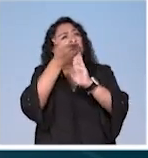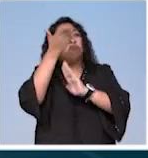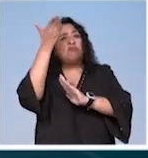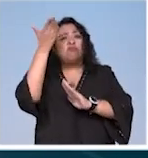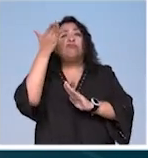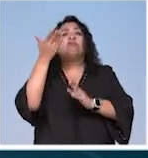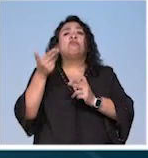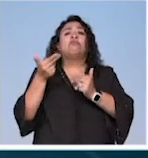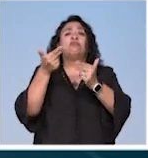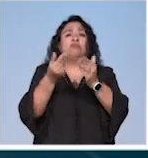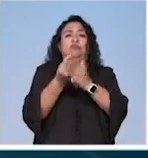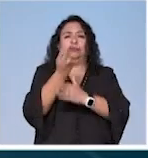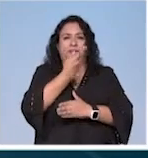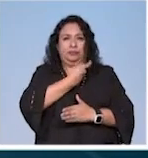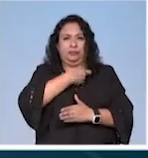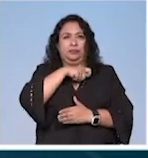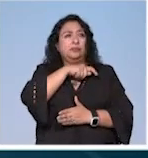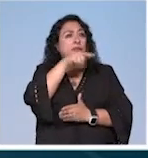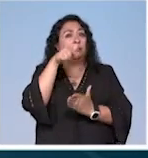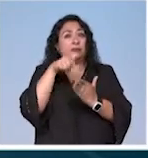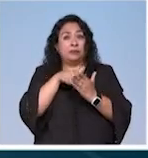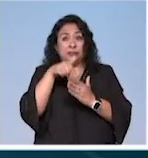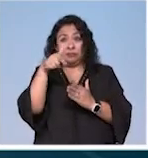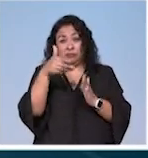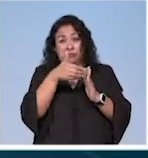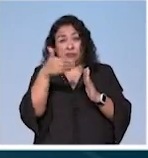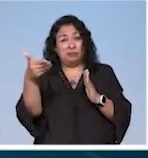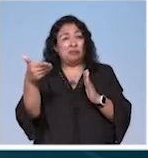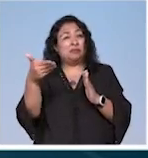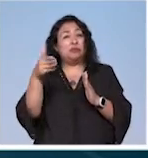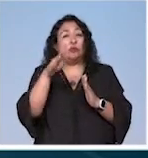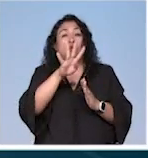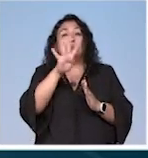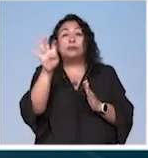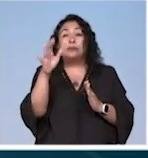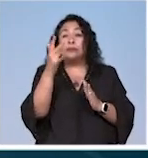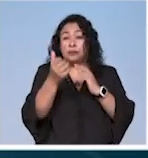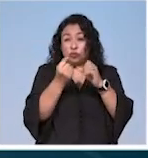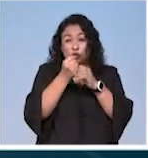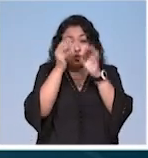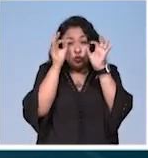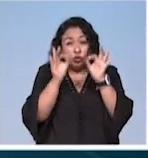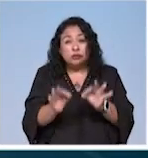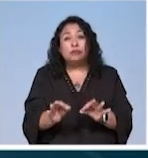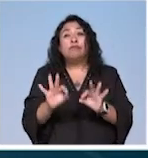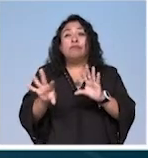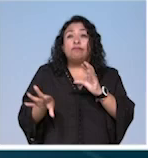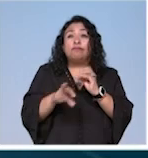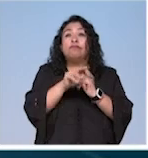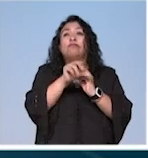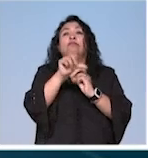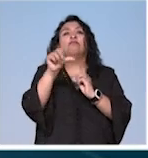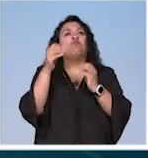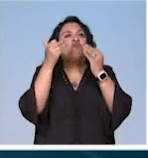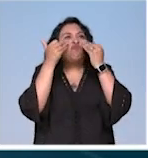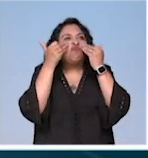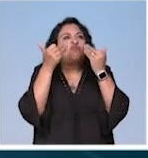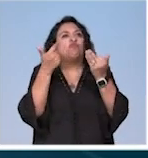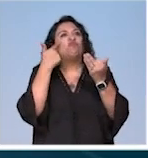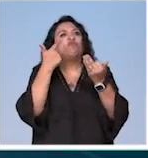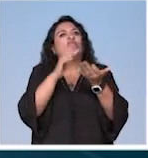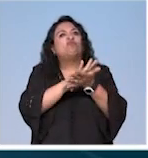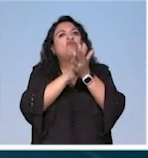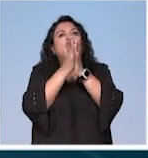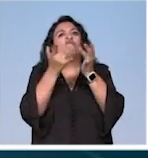que nos heredó la Nueva España. Un recinto que durante exactamente 450 años ha formado parte y ha sido testigo de la historia